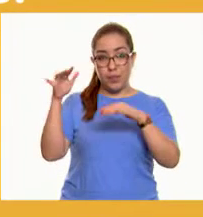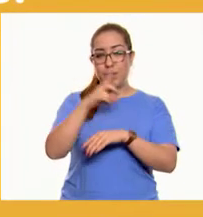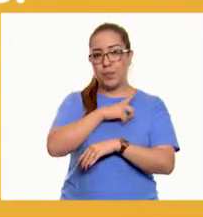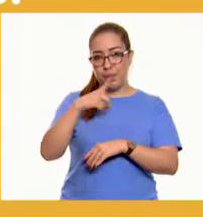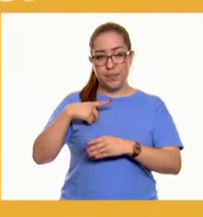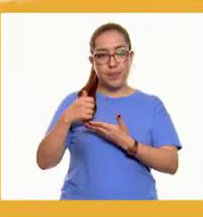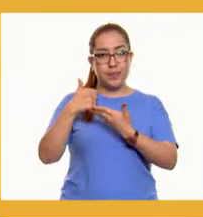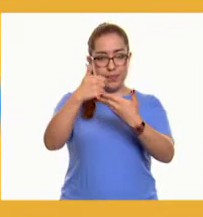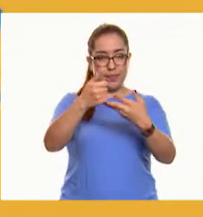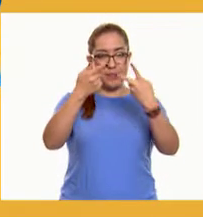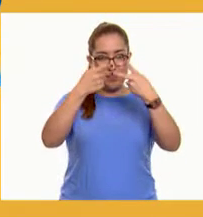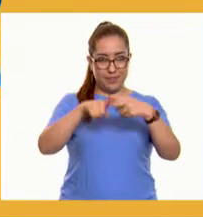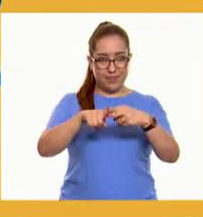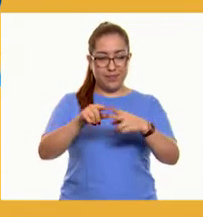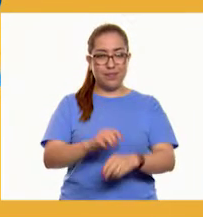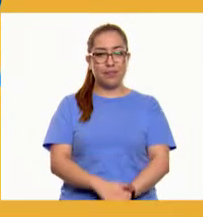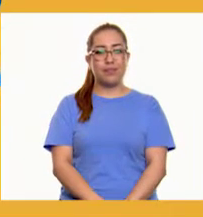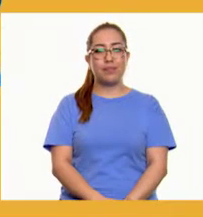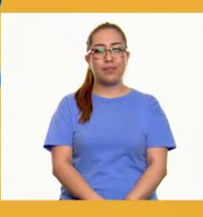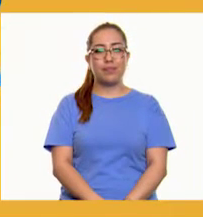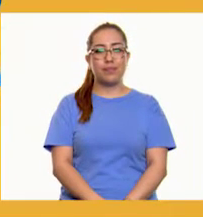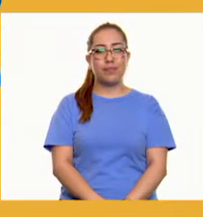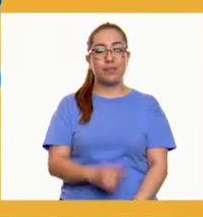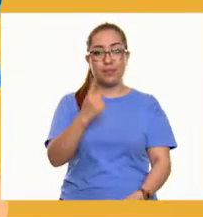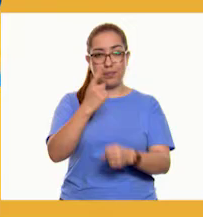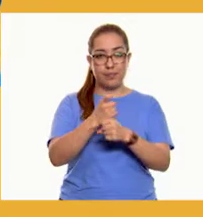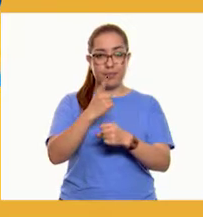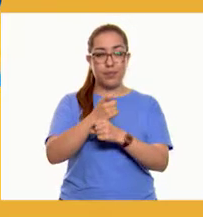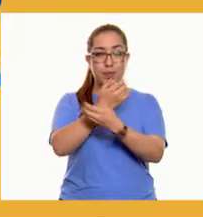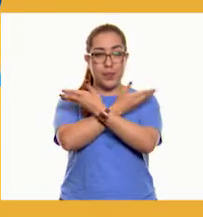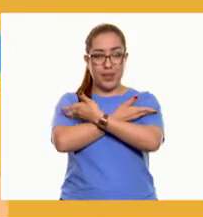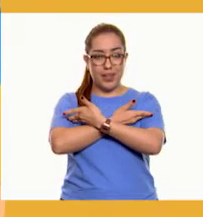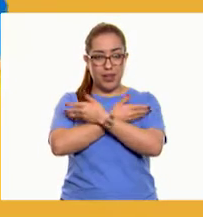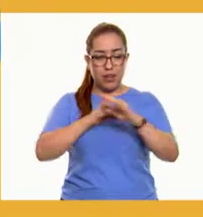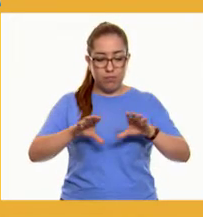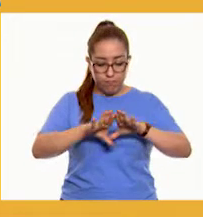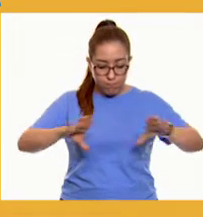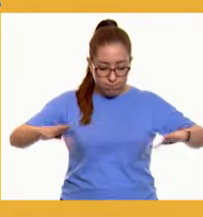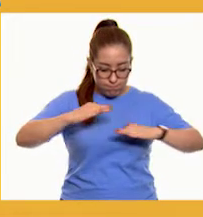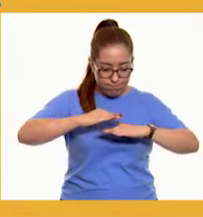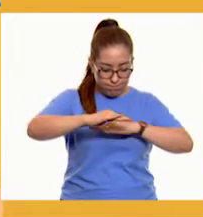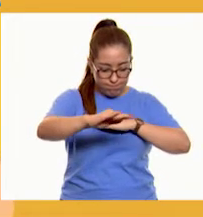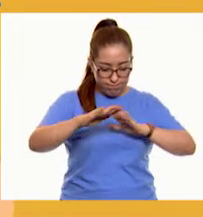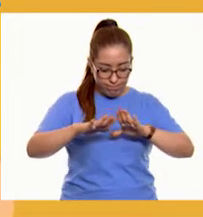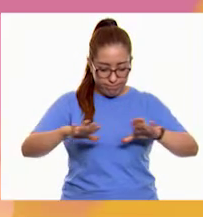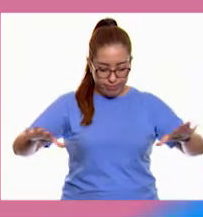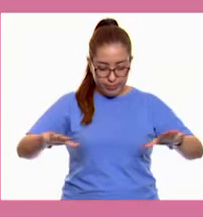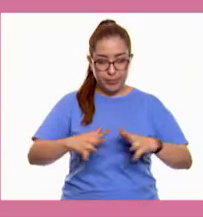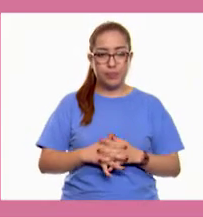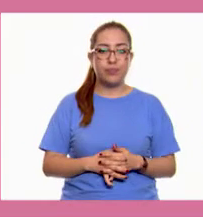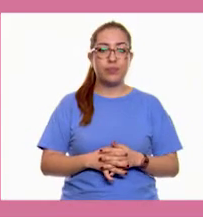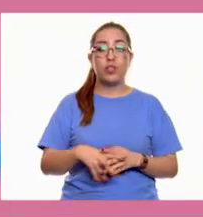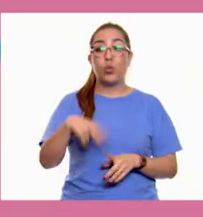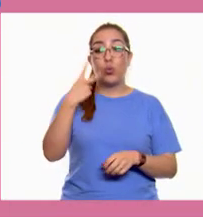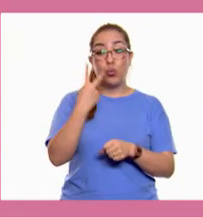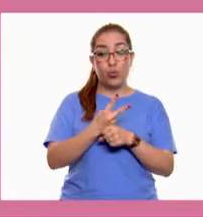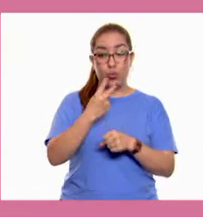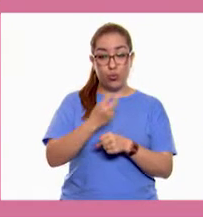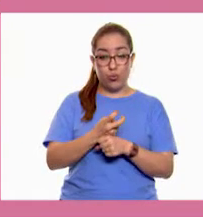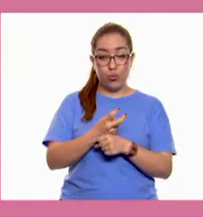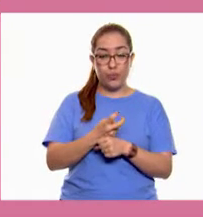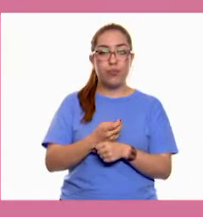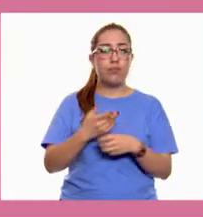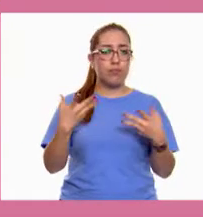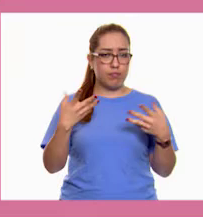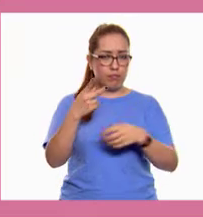¡Empecemos! 1. Estira la playera a lo largo y a lo ancho. 2. Marca con